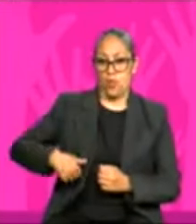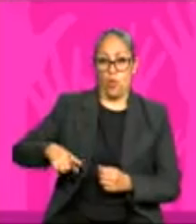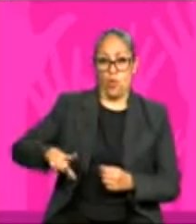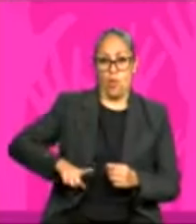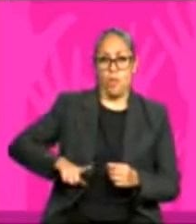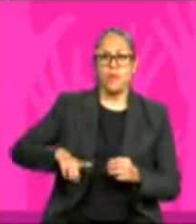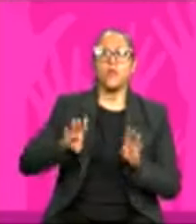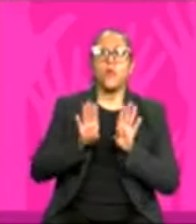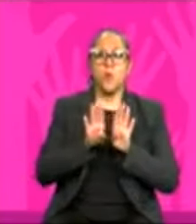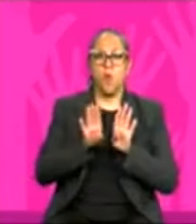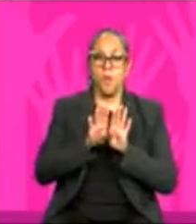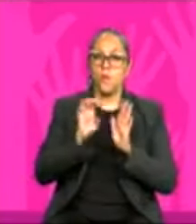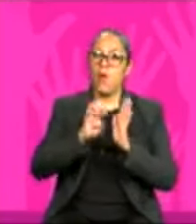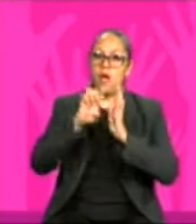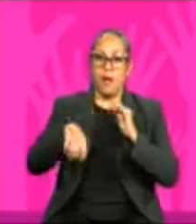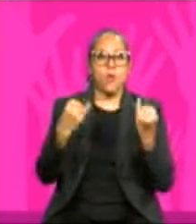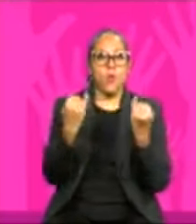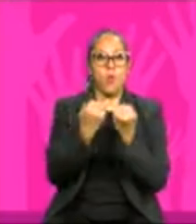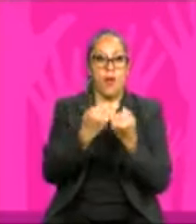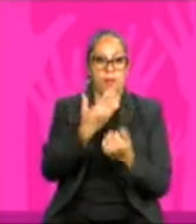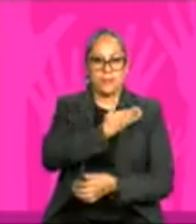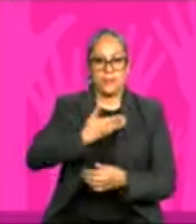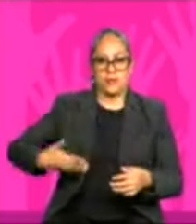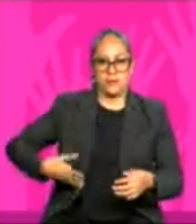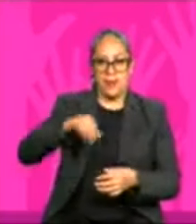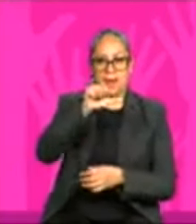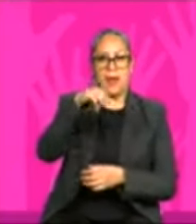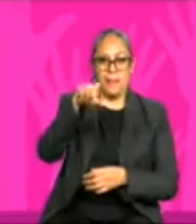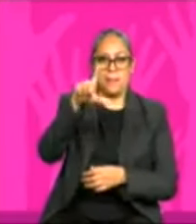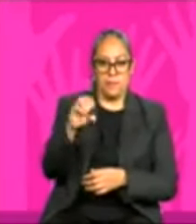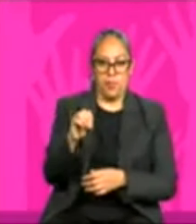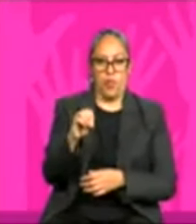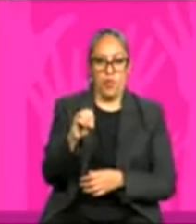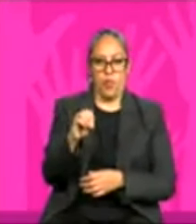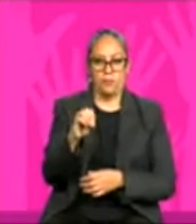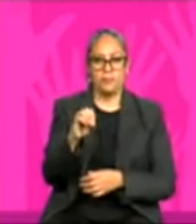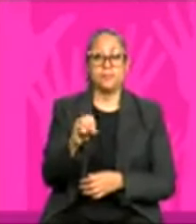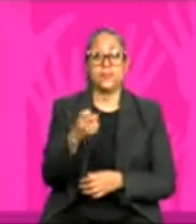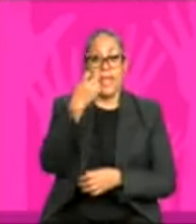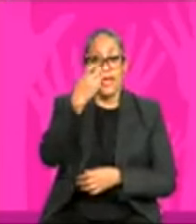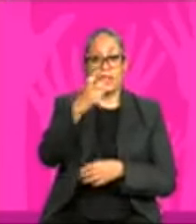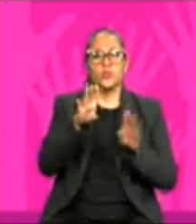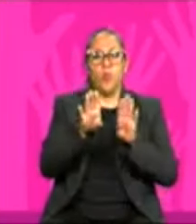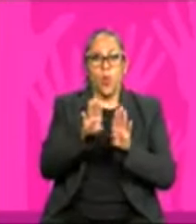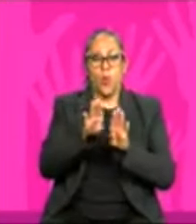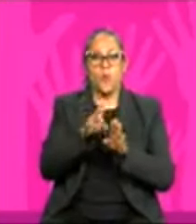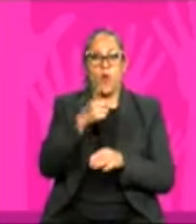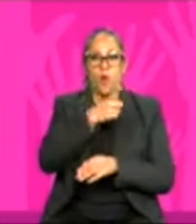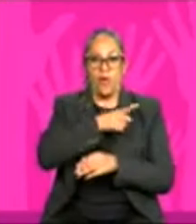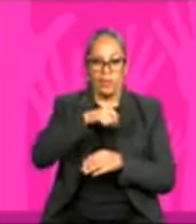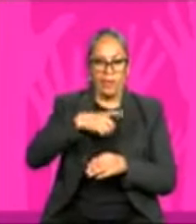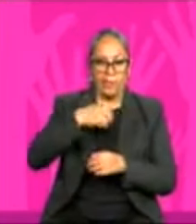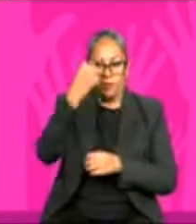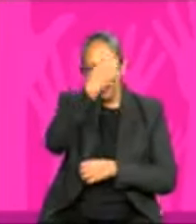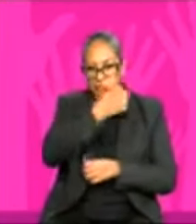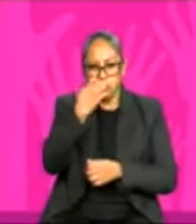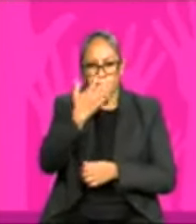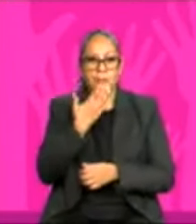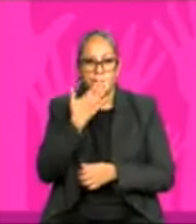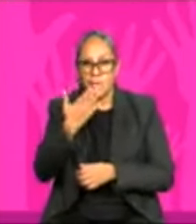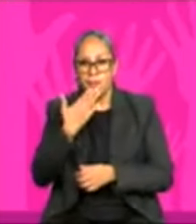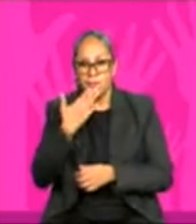ejemplo de nuestro presidente Andrés Manuel López Obrador. Las escaleras se barren de arriba para abajo y yo